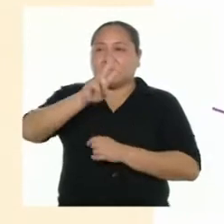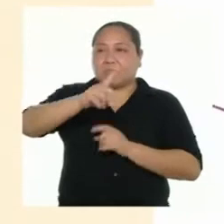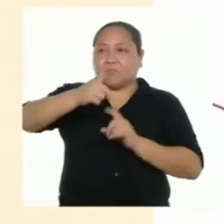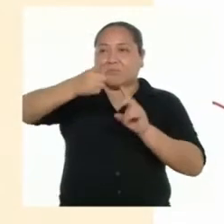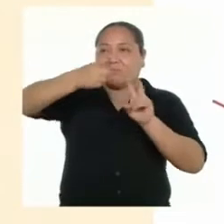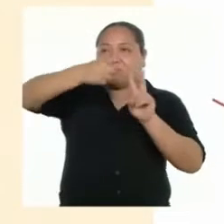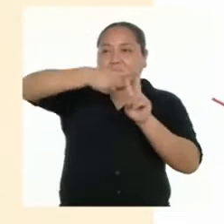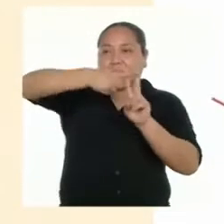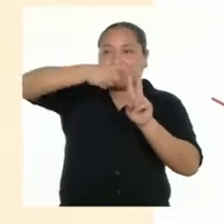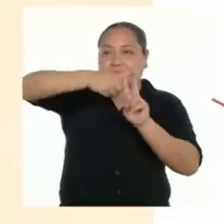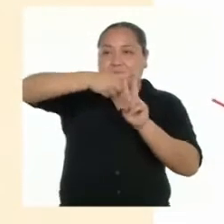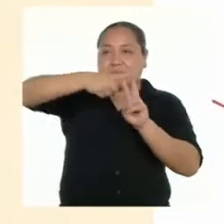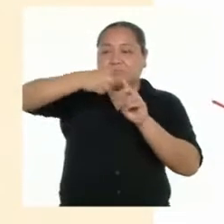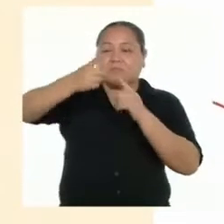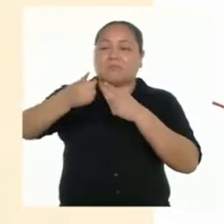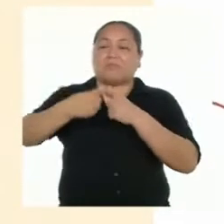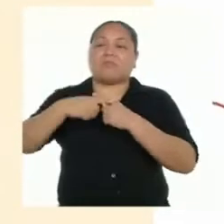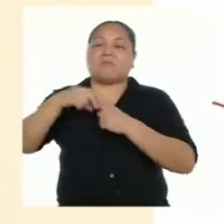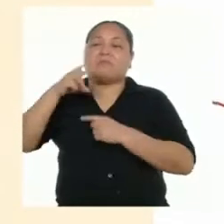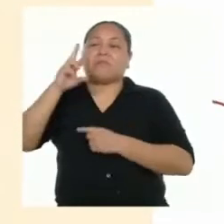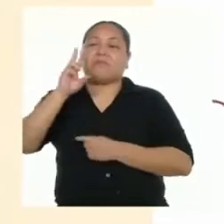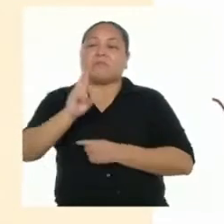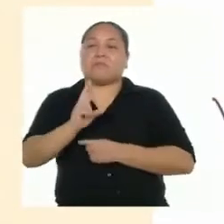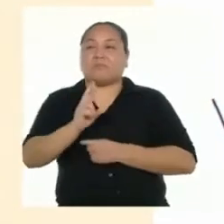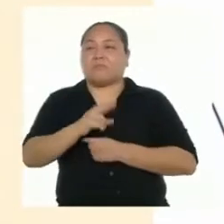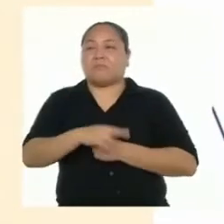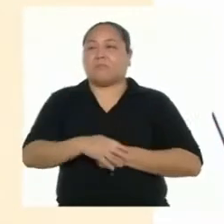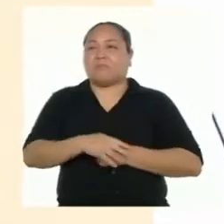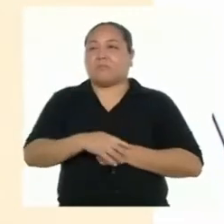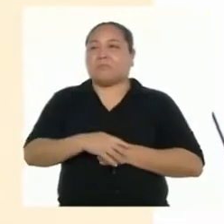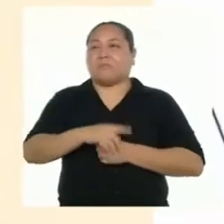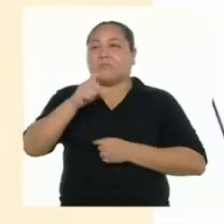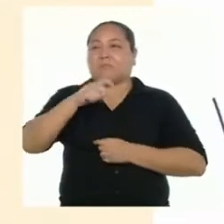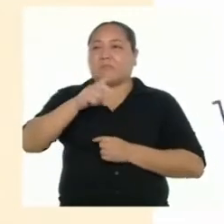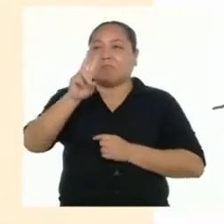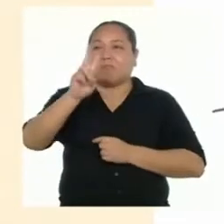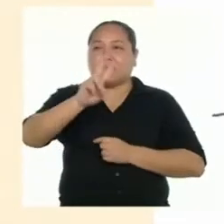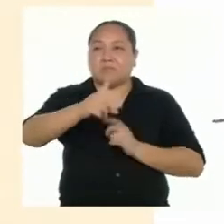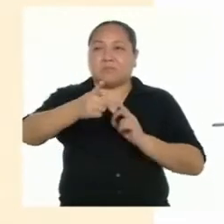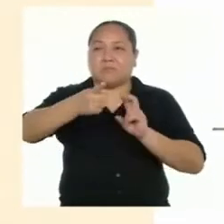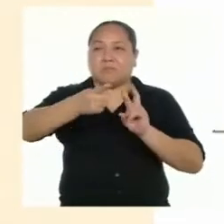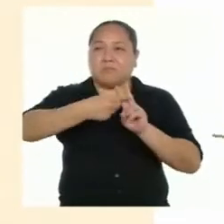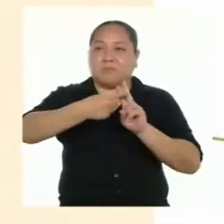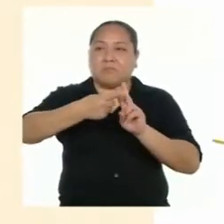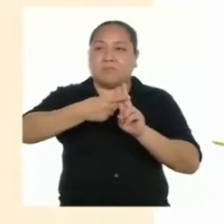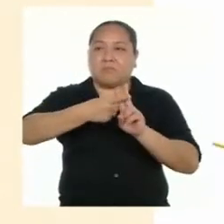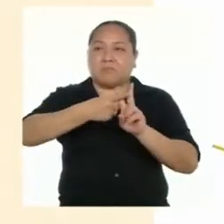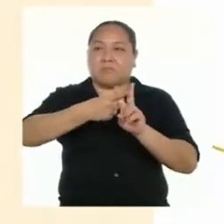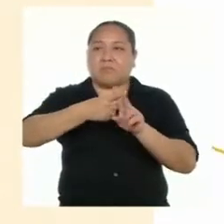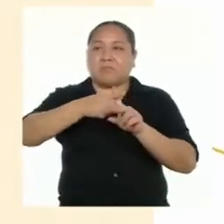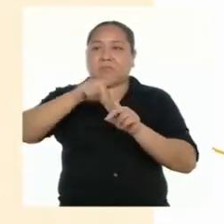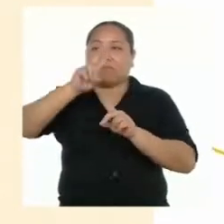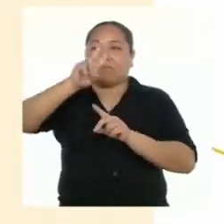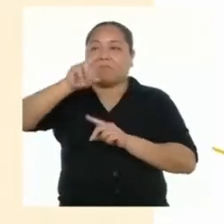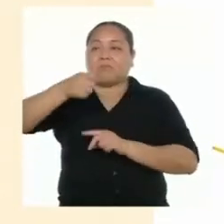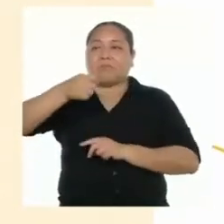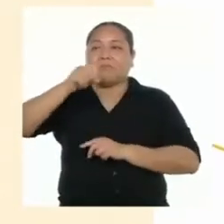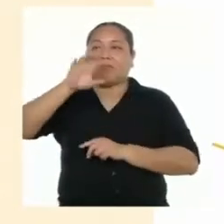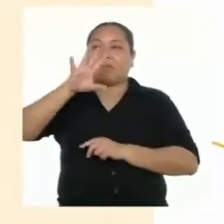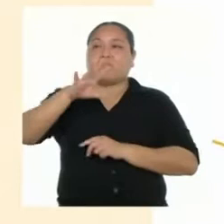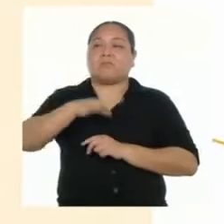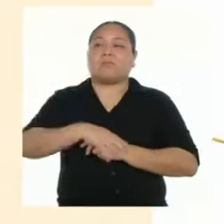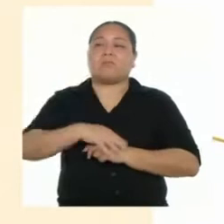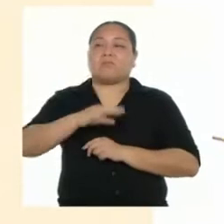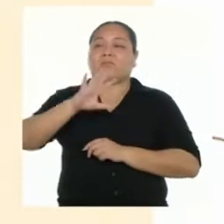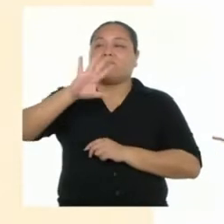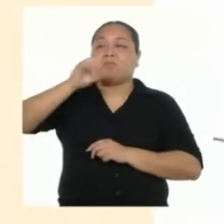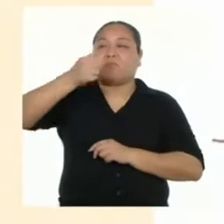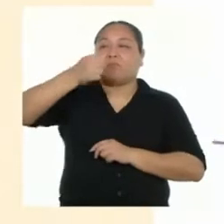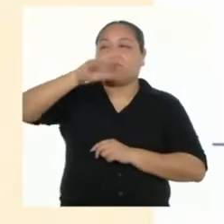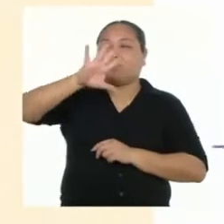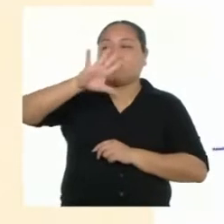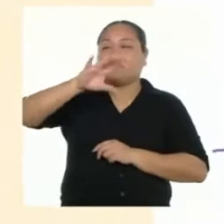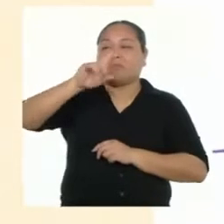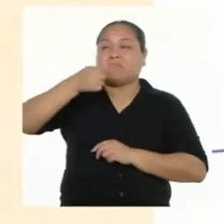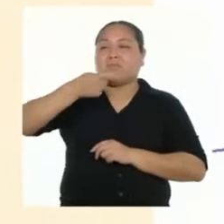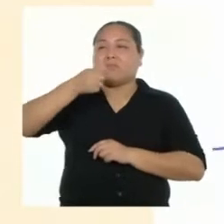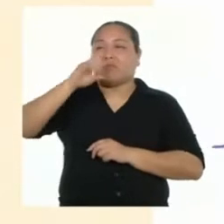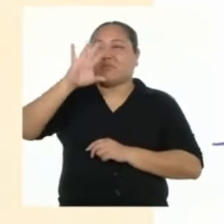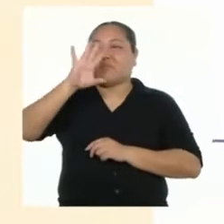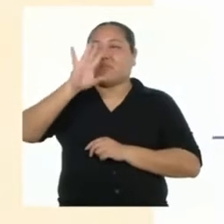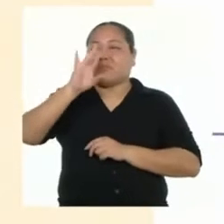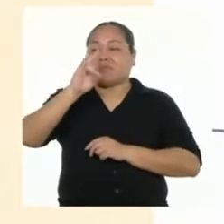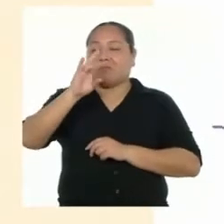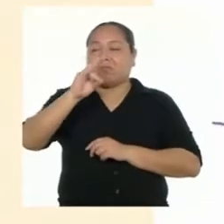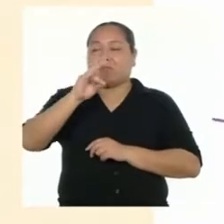por pi por radio. Tendría que multiplicar 2 por pi por 2,5. Da 15,7